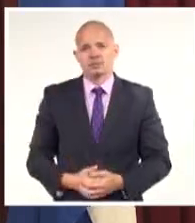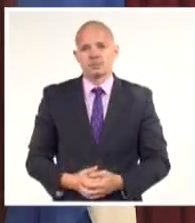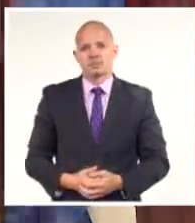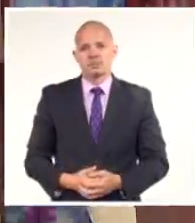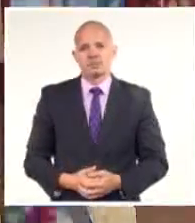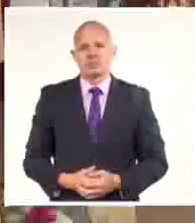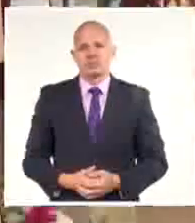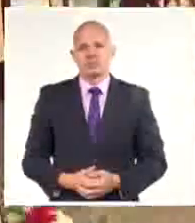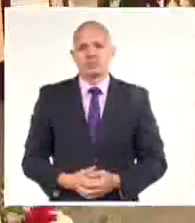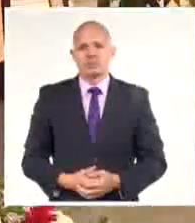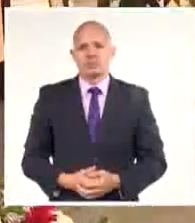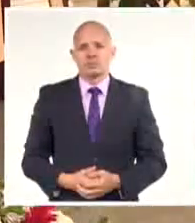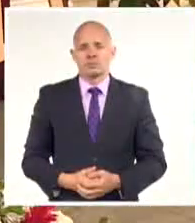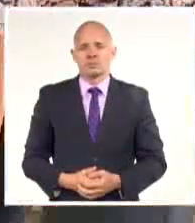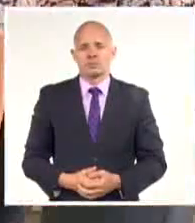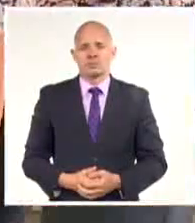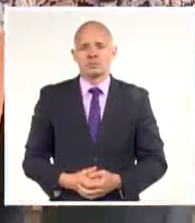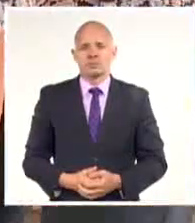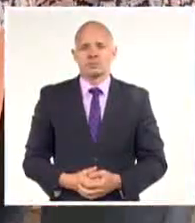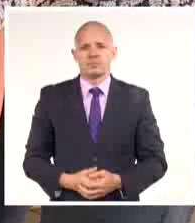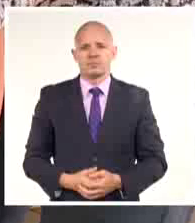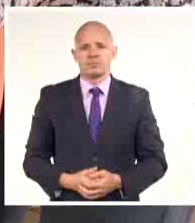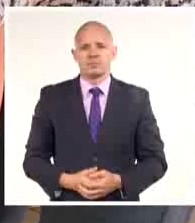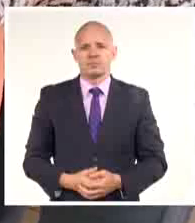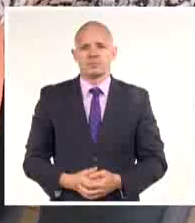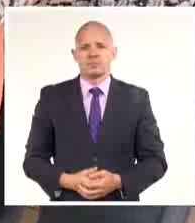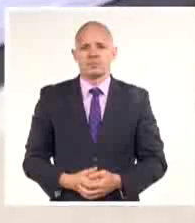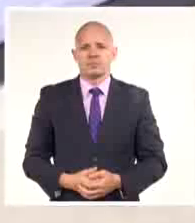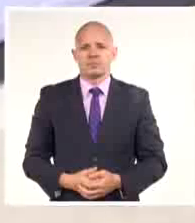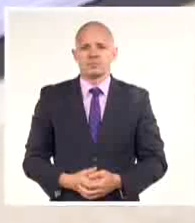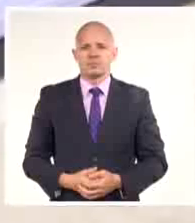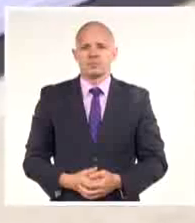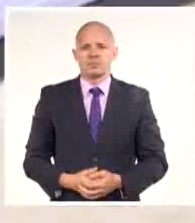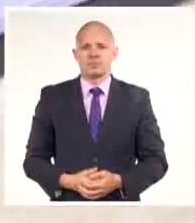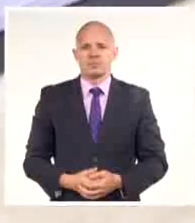Omairi Lorenzo, Sistema Informativo de la Televisión.